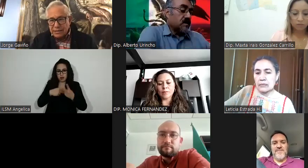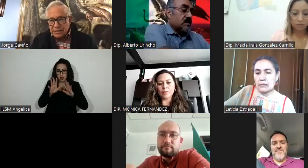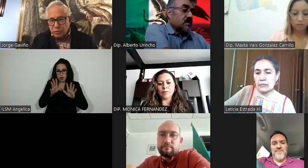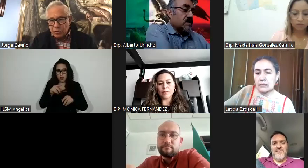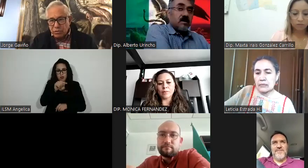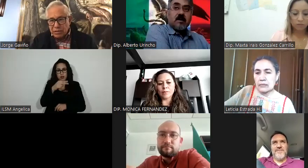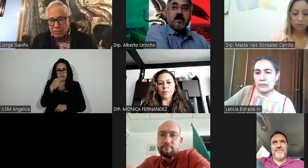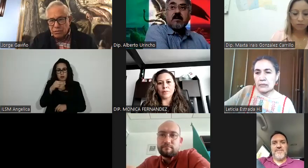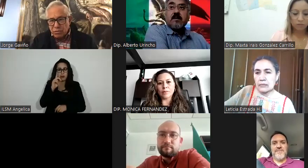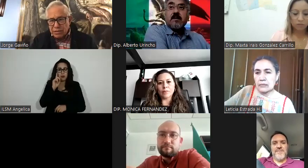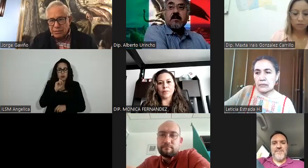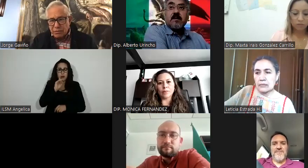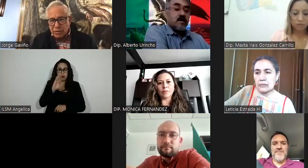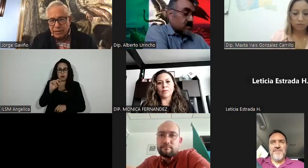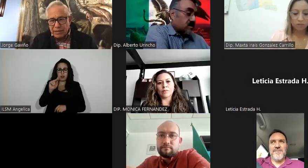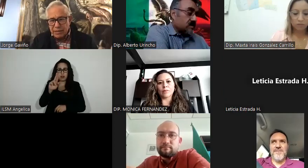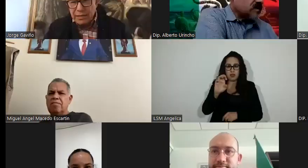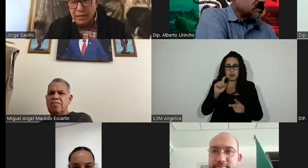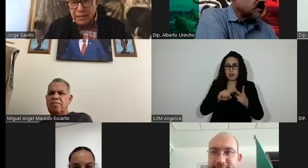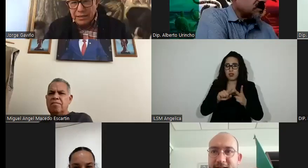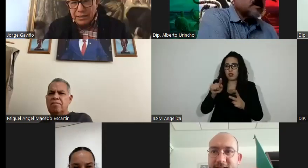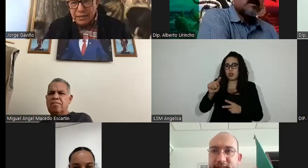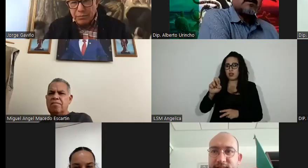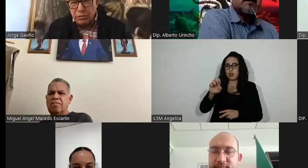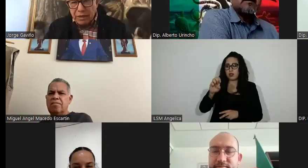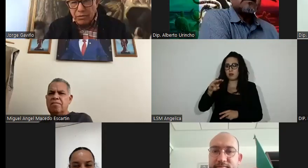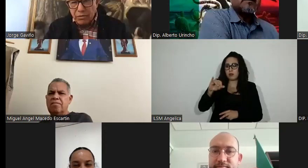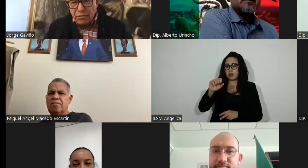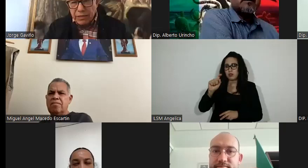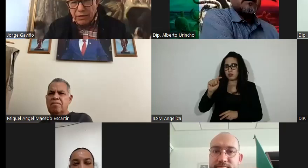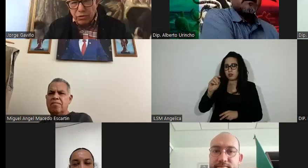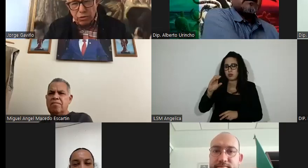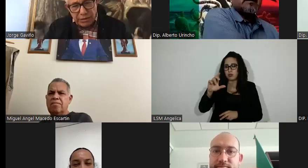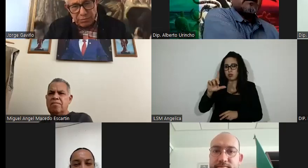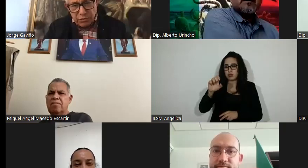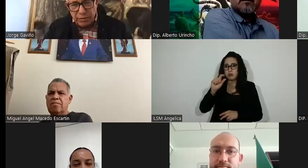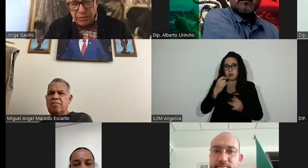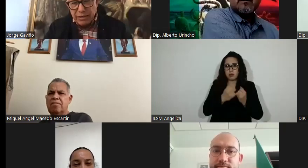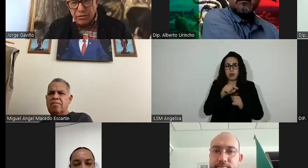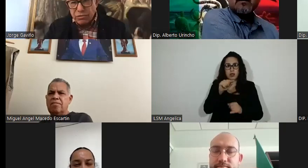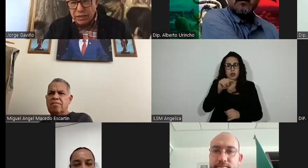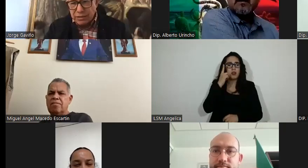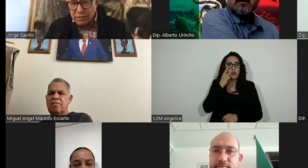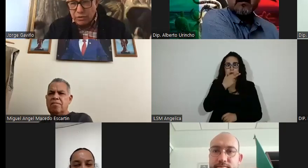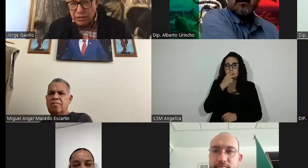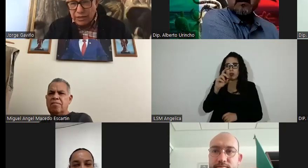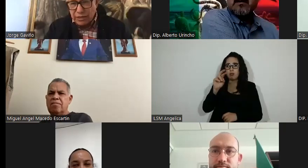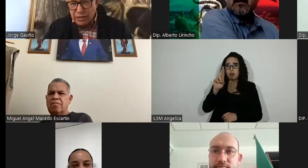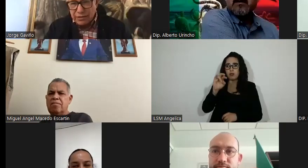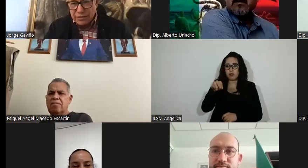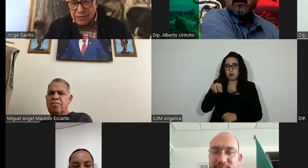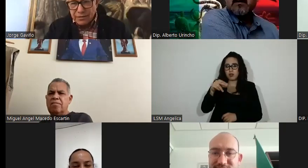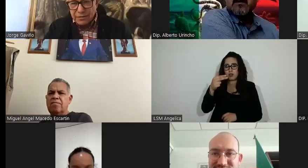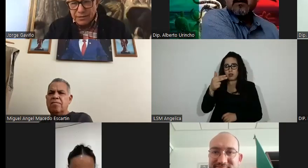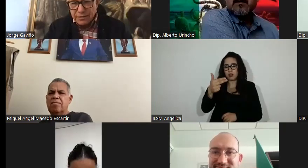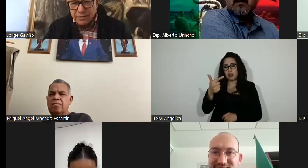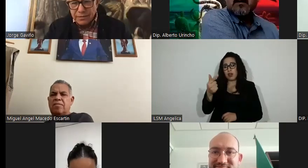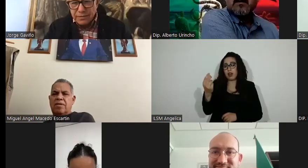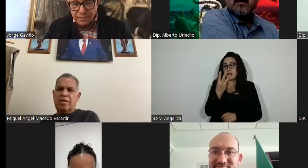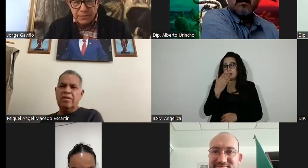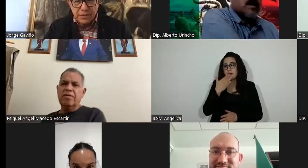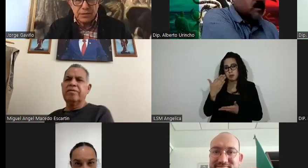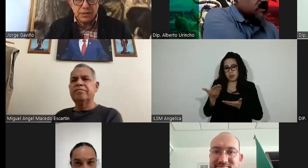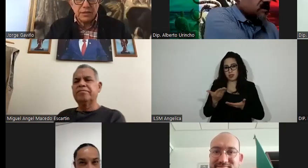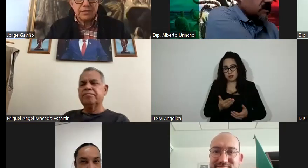Vátrez, del diputado Temístocles Villanueva y del diputado Federico Donis. Muy bienvenido a los tres. Muchas gracias. Gracias, presidente.